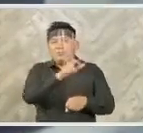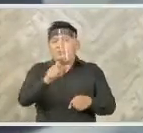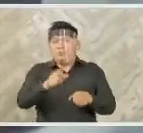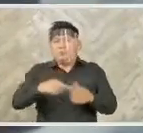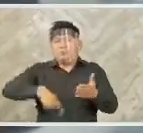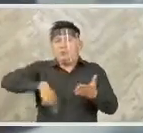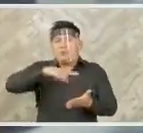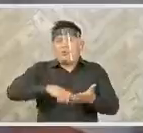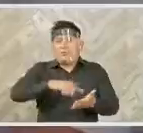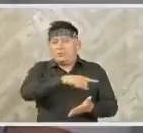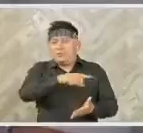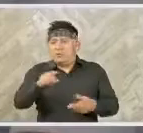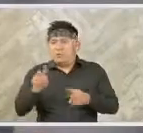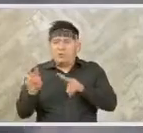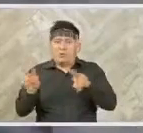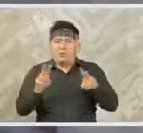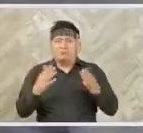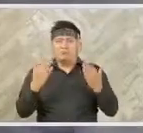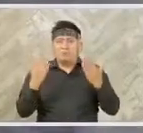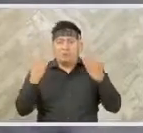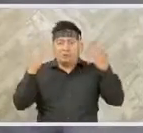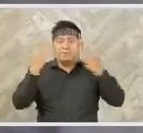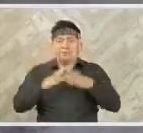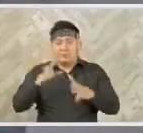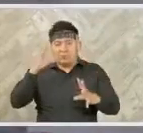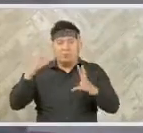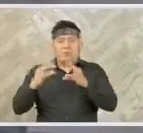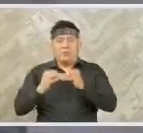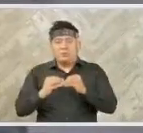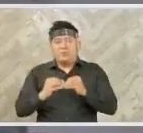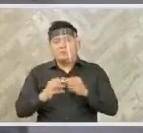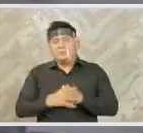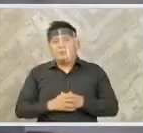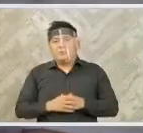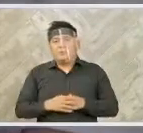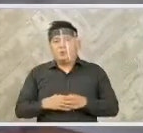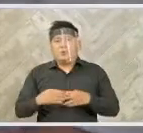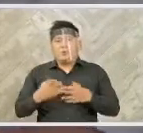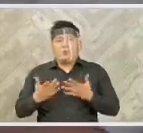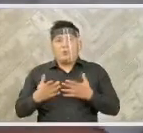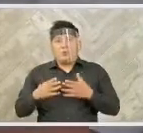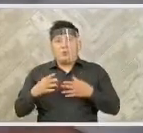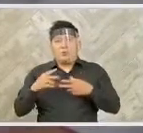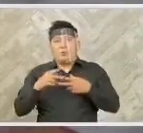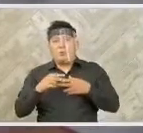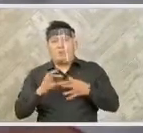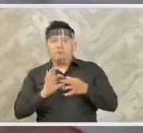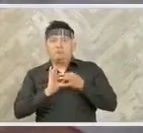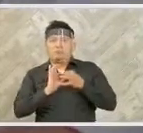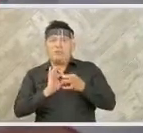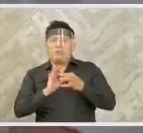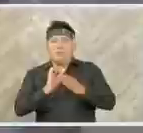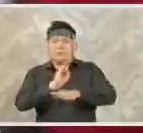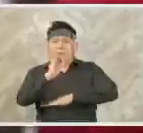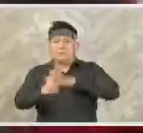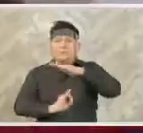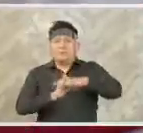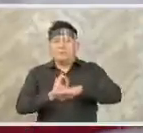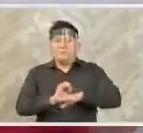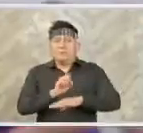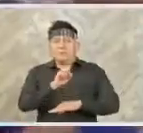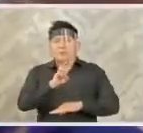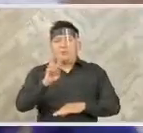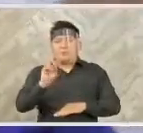cualificada, iniciamos un proceso con la cooperación internacional para formar de manera pertinente a 120 personas.